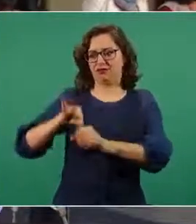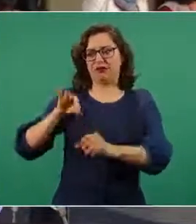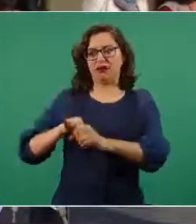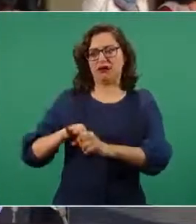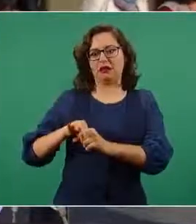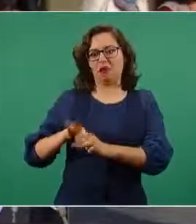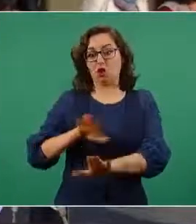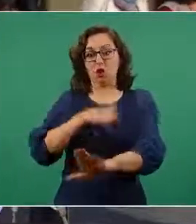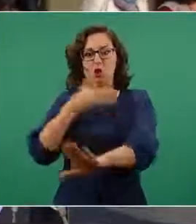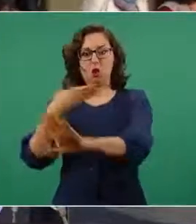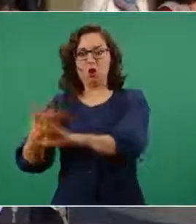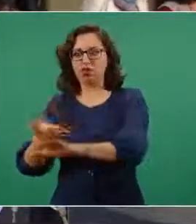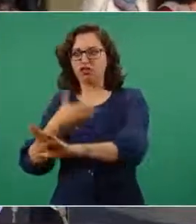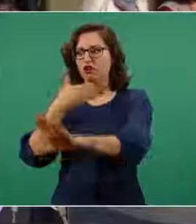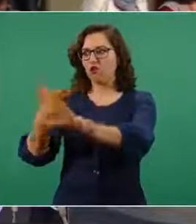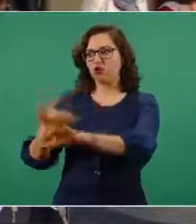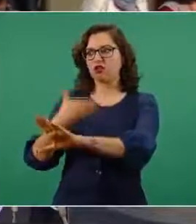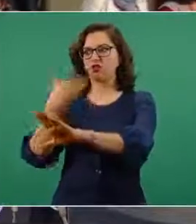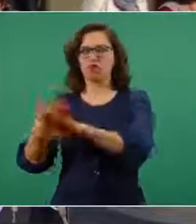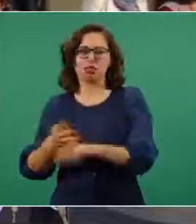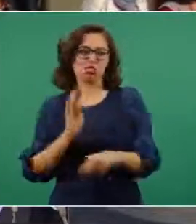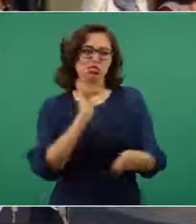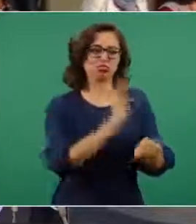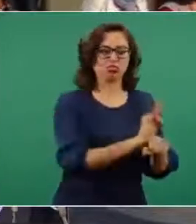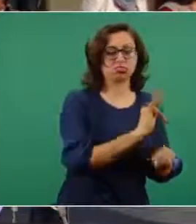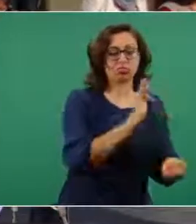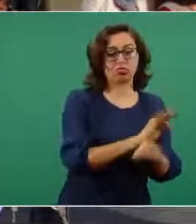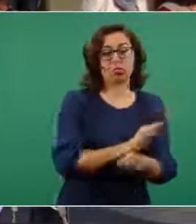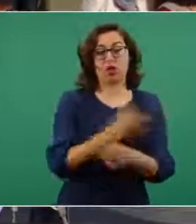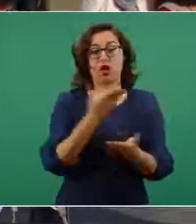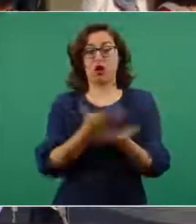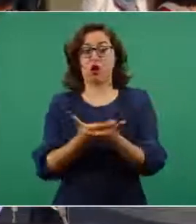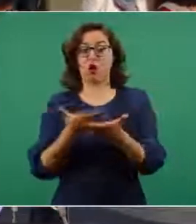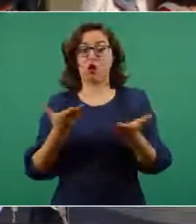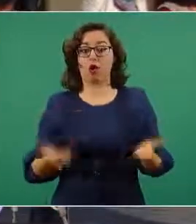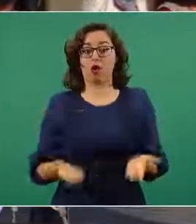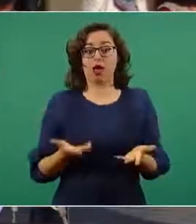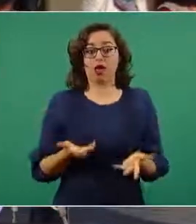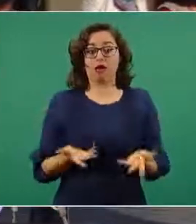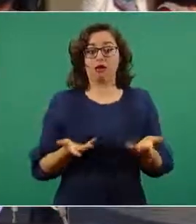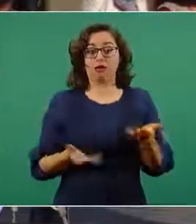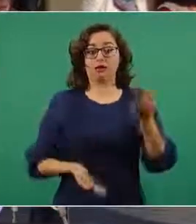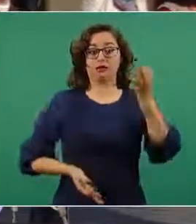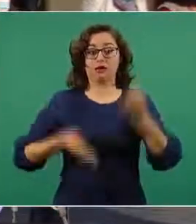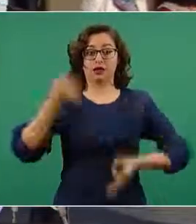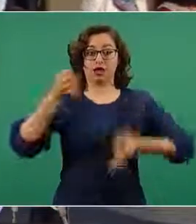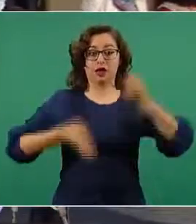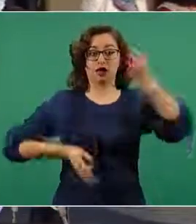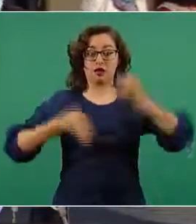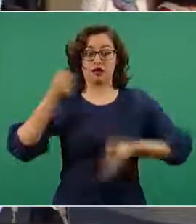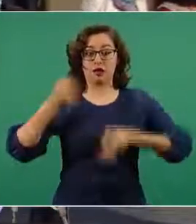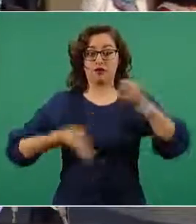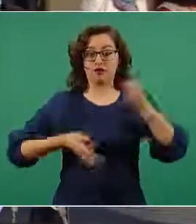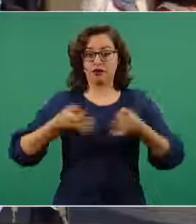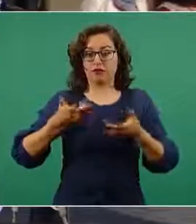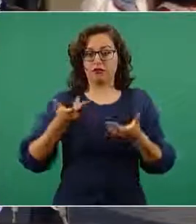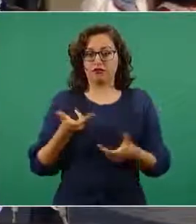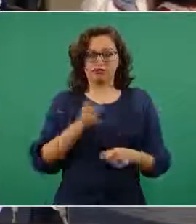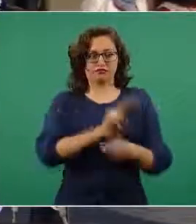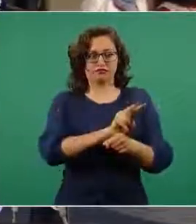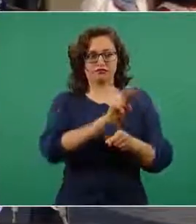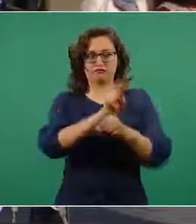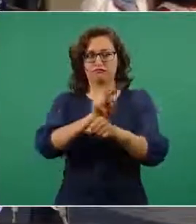va a jugar un papel fundamental, y sentimos que hace falta posiblemente fortalecerla. No sé si